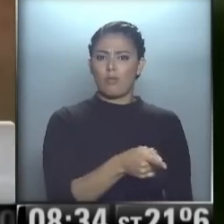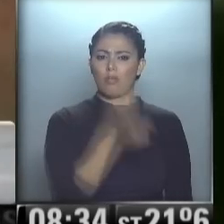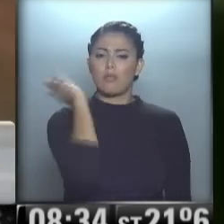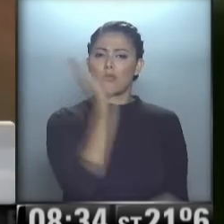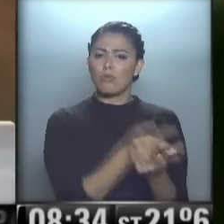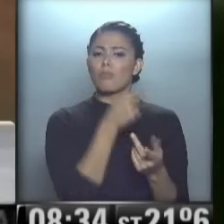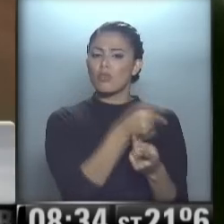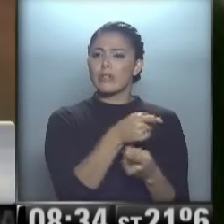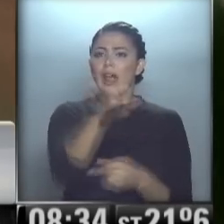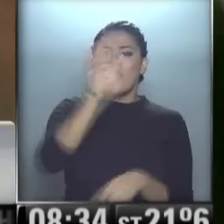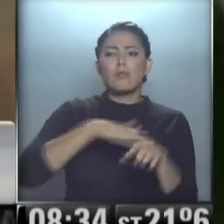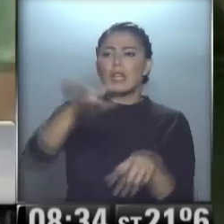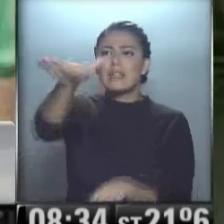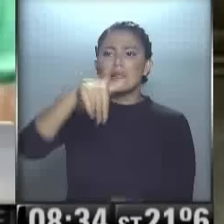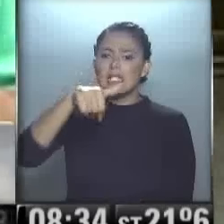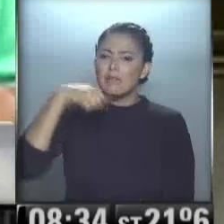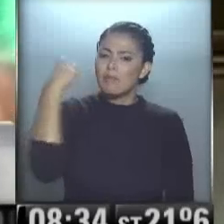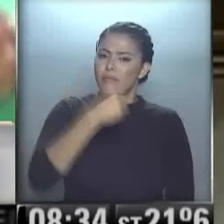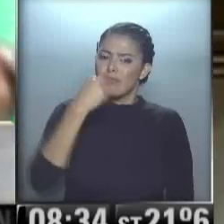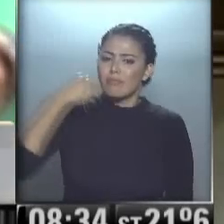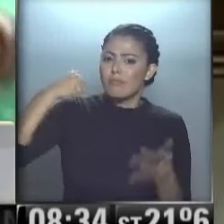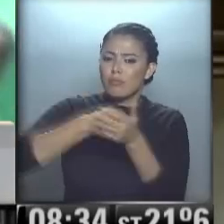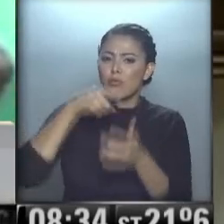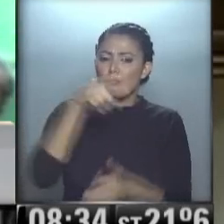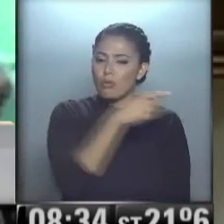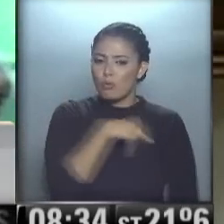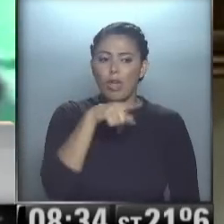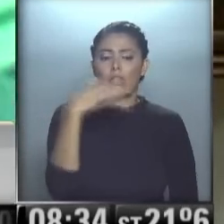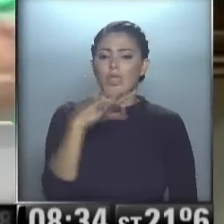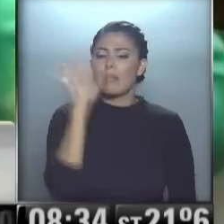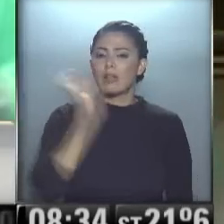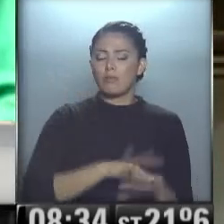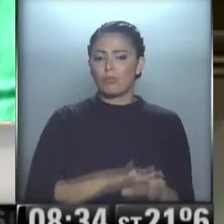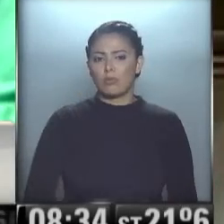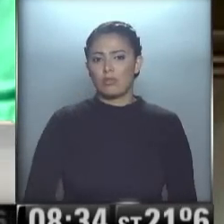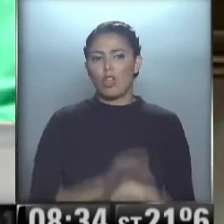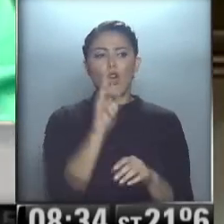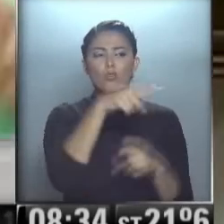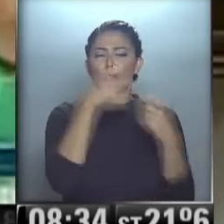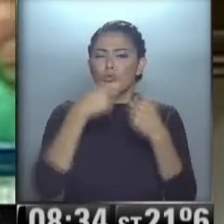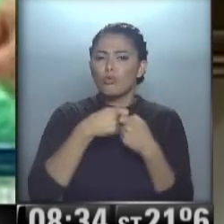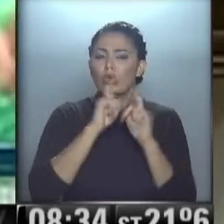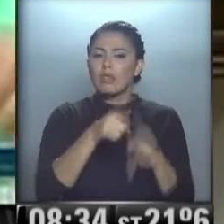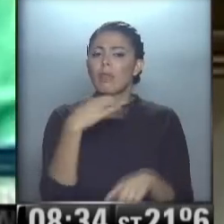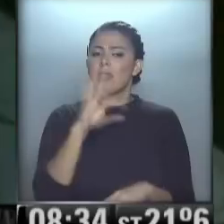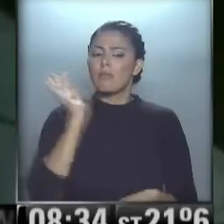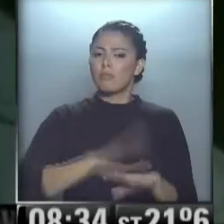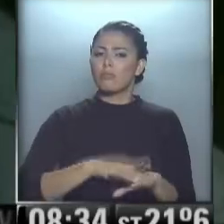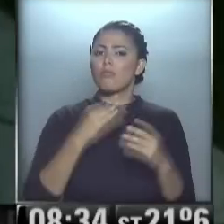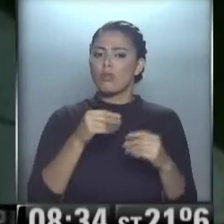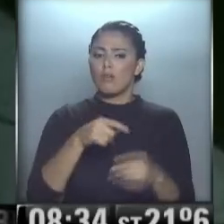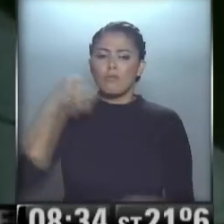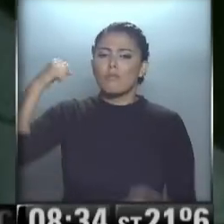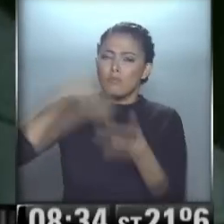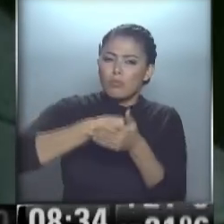haber hecho el llamado a este golpe de Estado, y él debe responder, y los suyos, sus cómplices, por este golpe de Estado, por